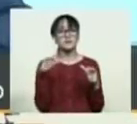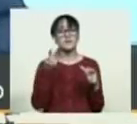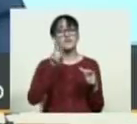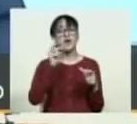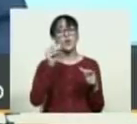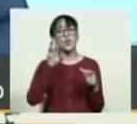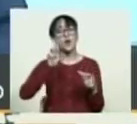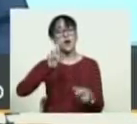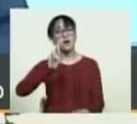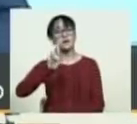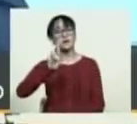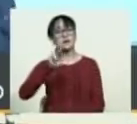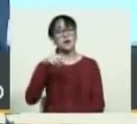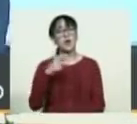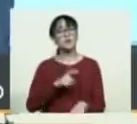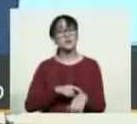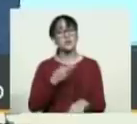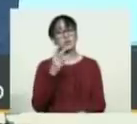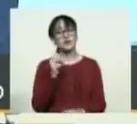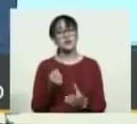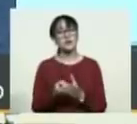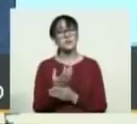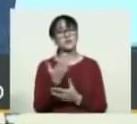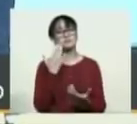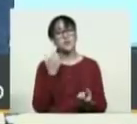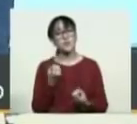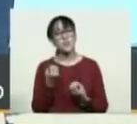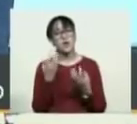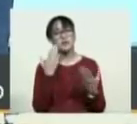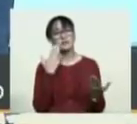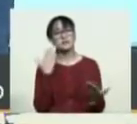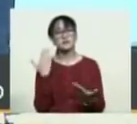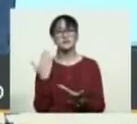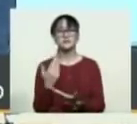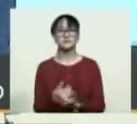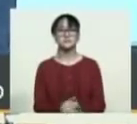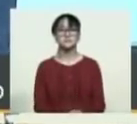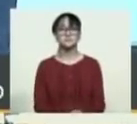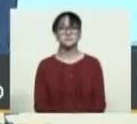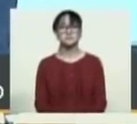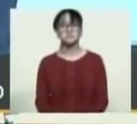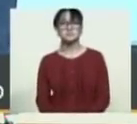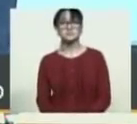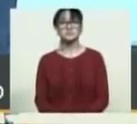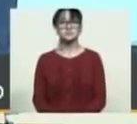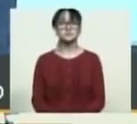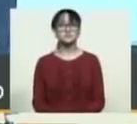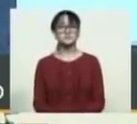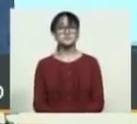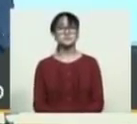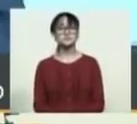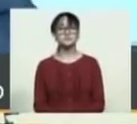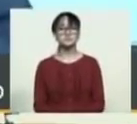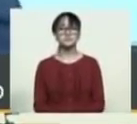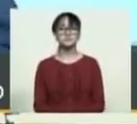Tenemos tiempo hoy, 30 de abril. Vamos a ver cuántas aplicaciones va a haber, vicepresidente. La aplicación del